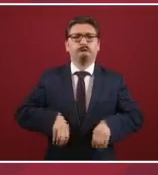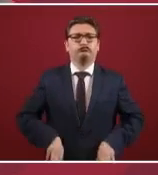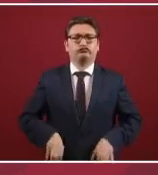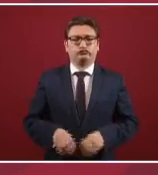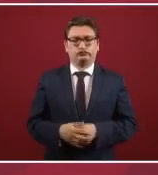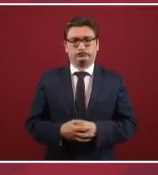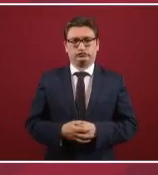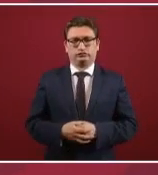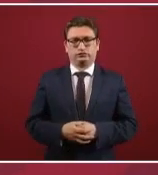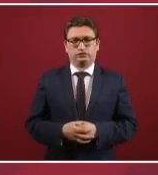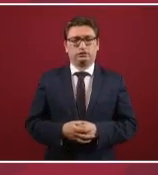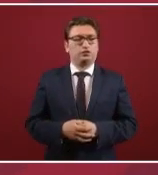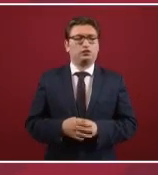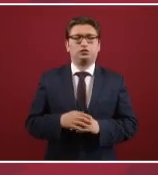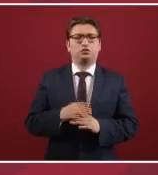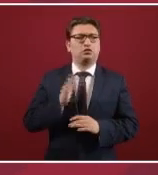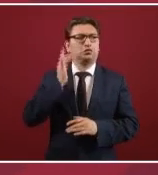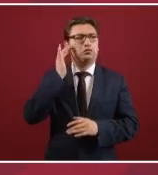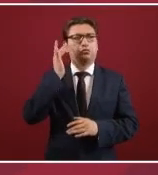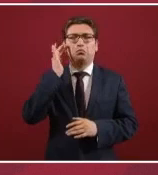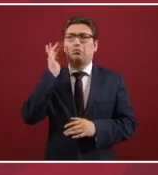y al mismo tiempo simular